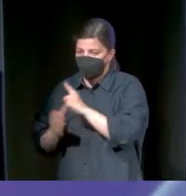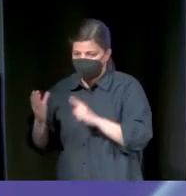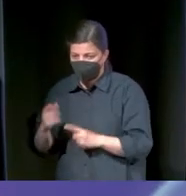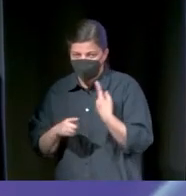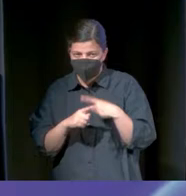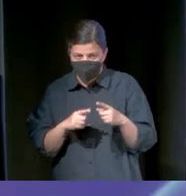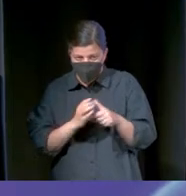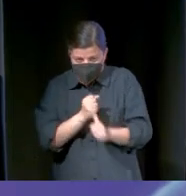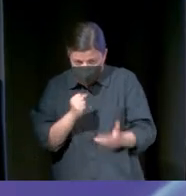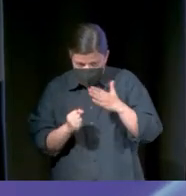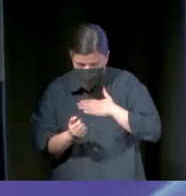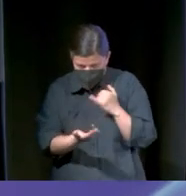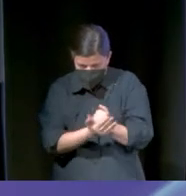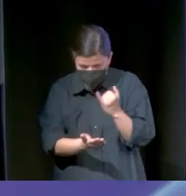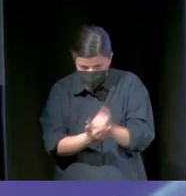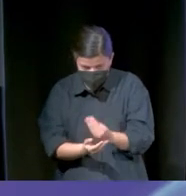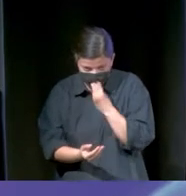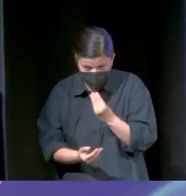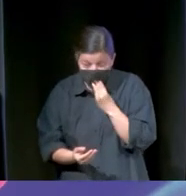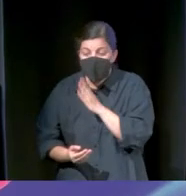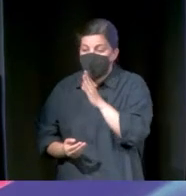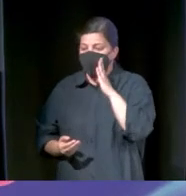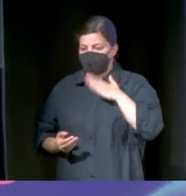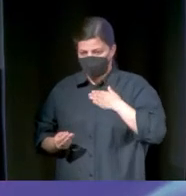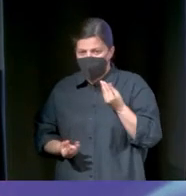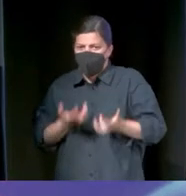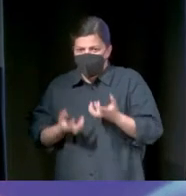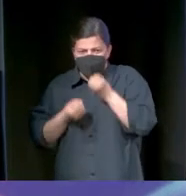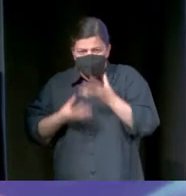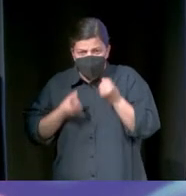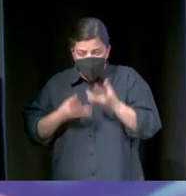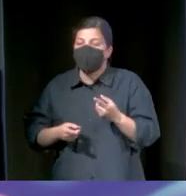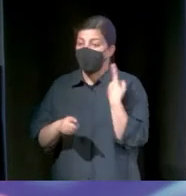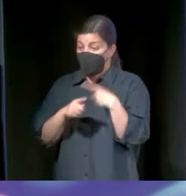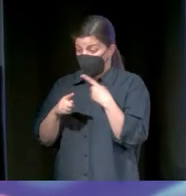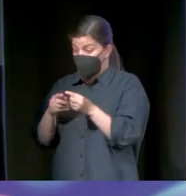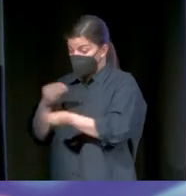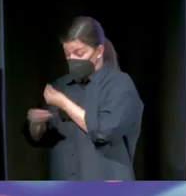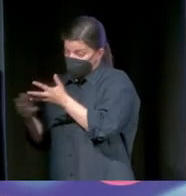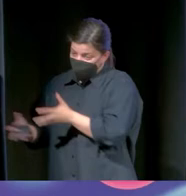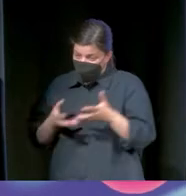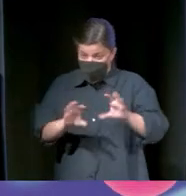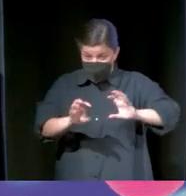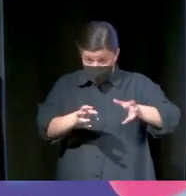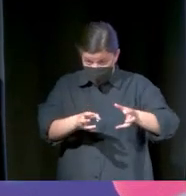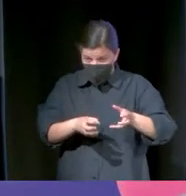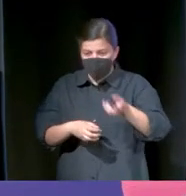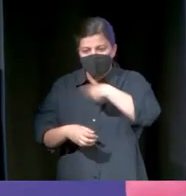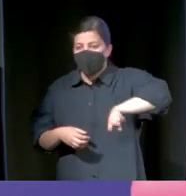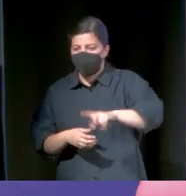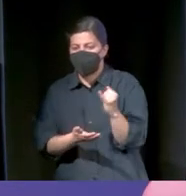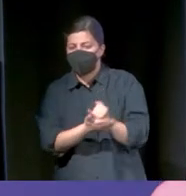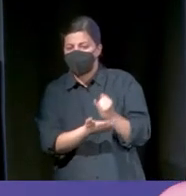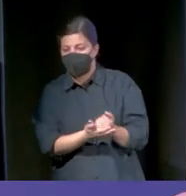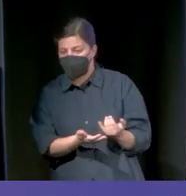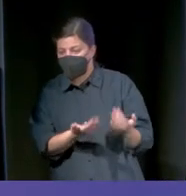mis y mi madre y cocina muy bien me dijo por qué no vas haciendo cositas y te lo llevas ahí a la radio y entonces ellos eran mis conejillos de